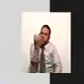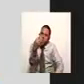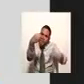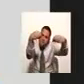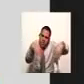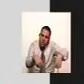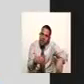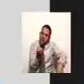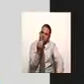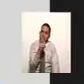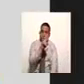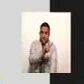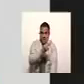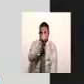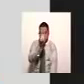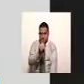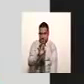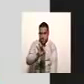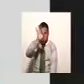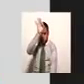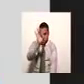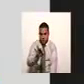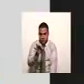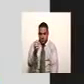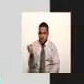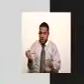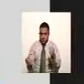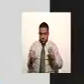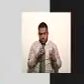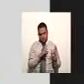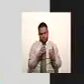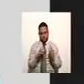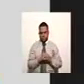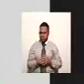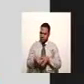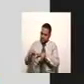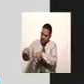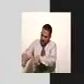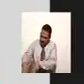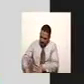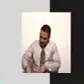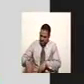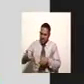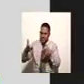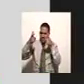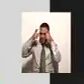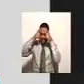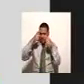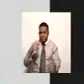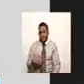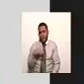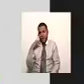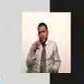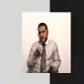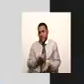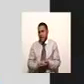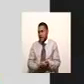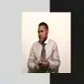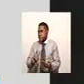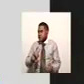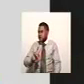27% del transporte de la agroindustria va por esta vía, entonces yo creo que los costos son de billones y billones y